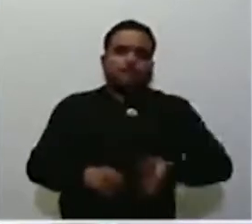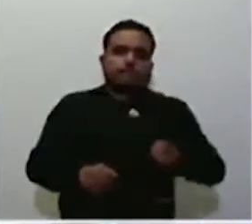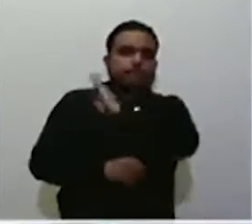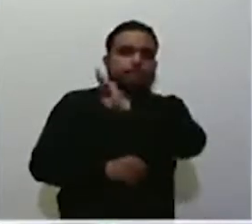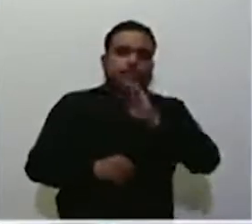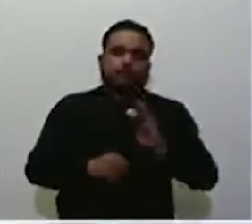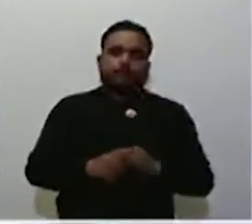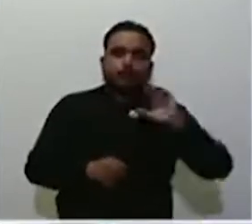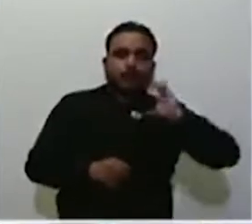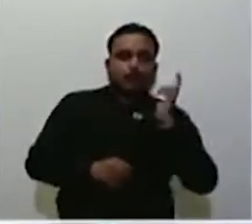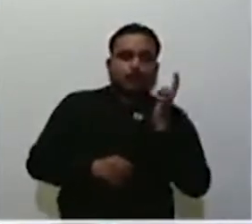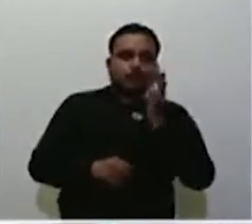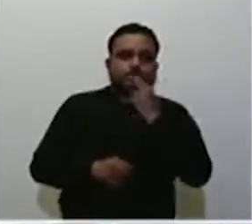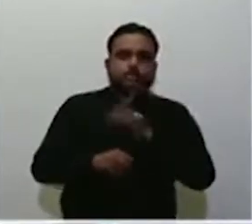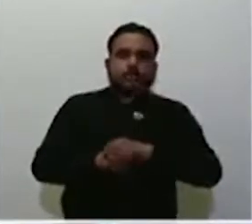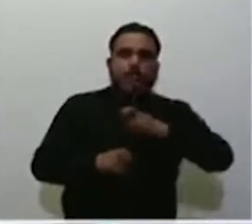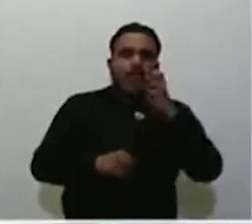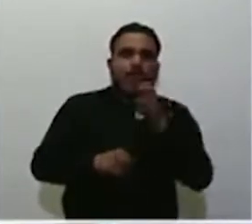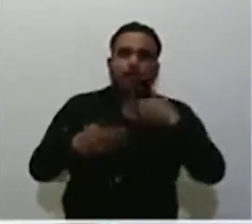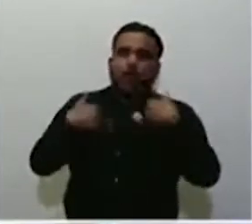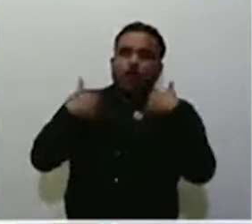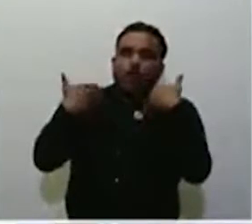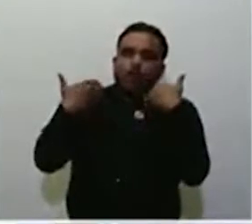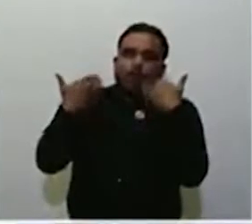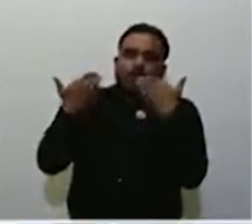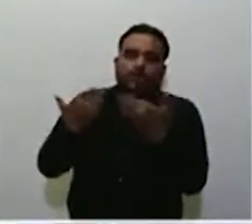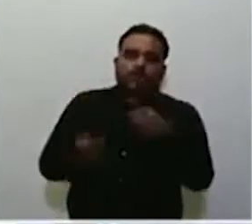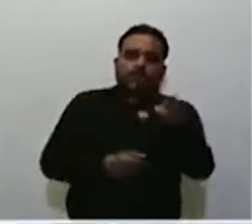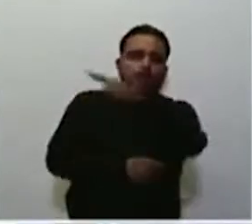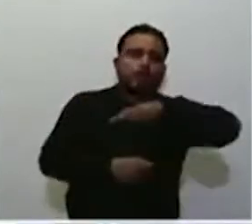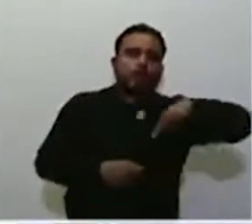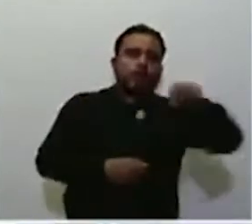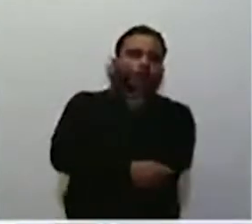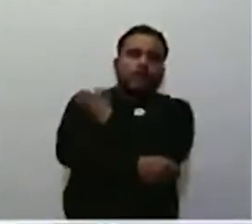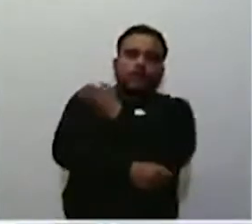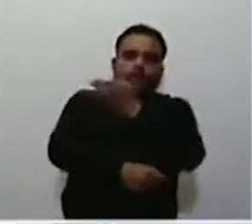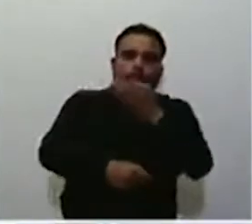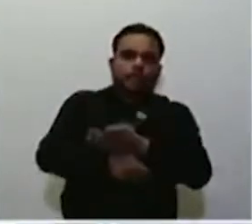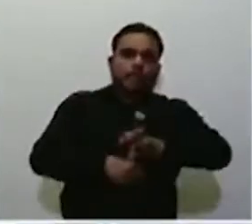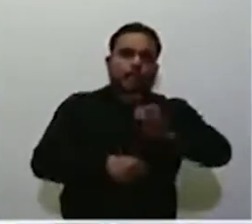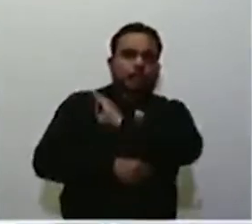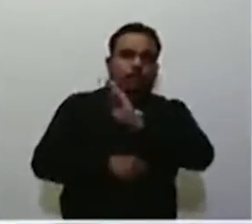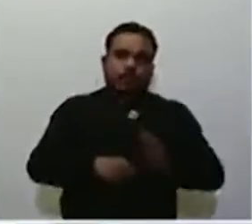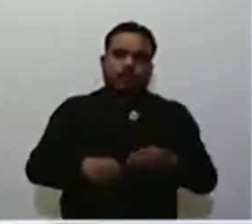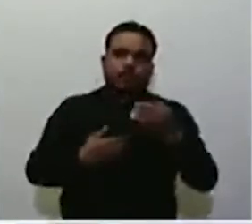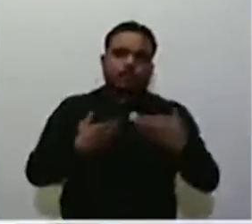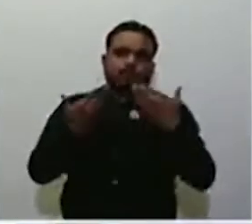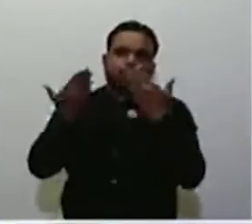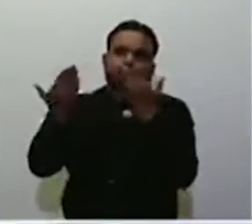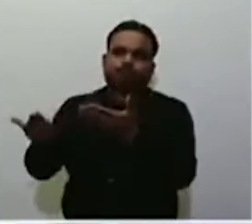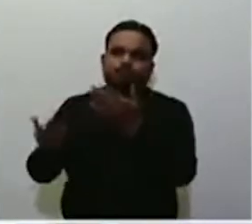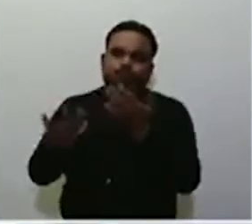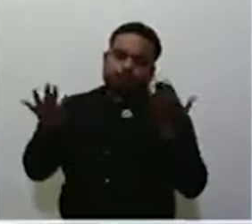de Chihuahua resultado de la confianza depositada por las familias de nuestro municipio en un servidor ese